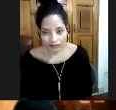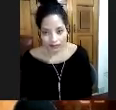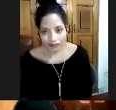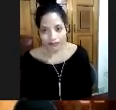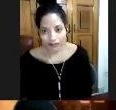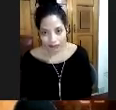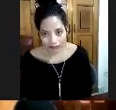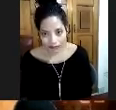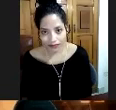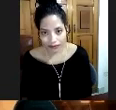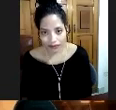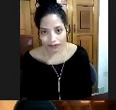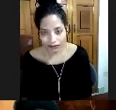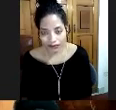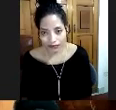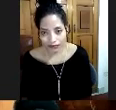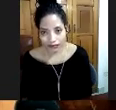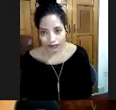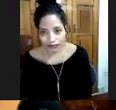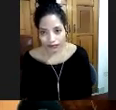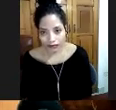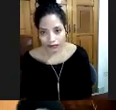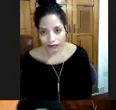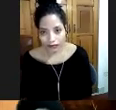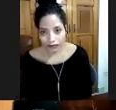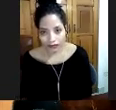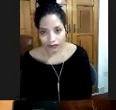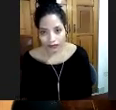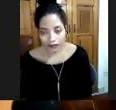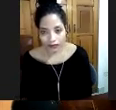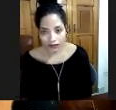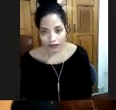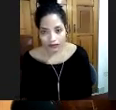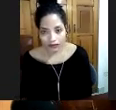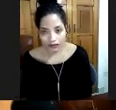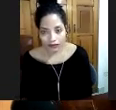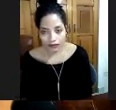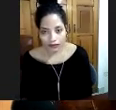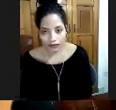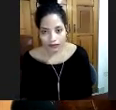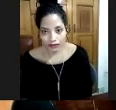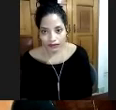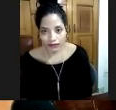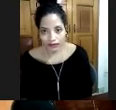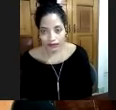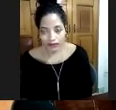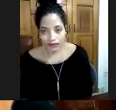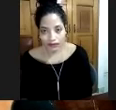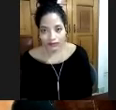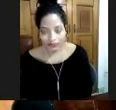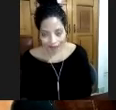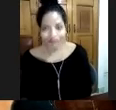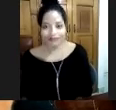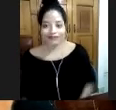nosotros formemos parte también de esa plataforma educativa gratuita. Gracias.